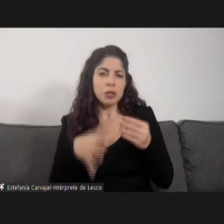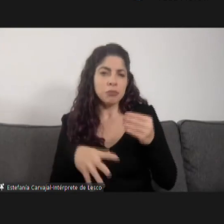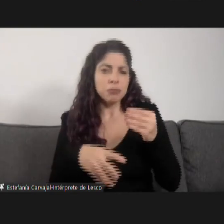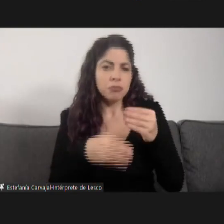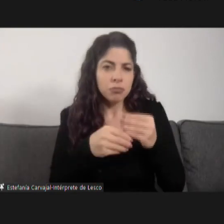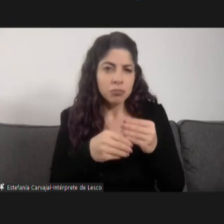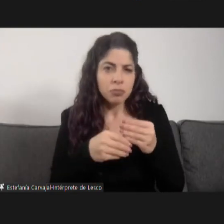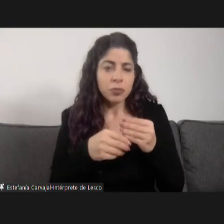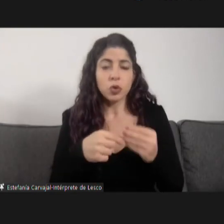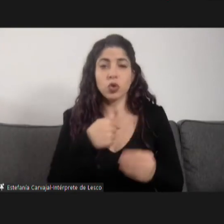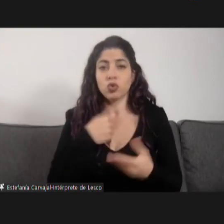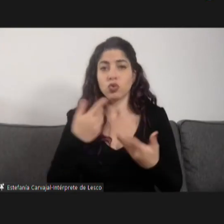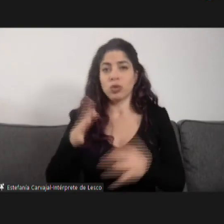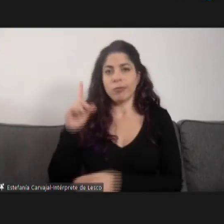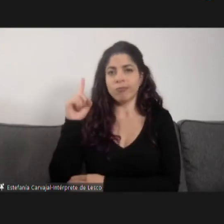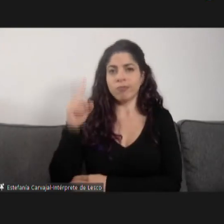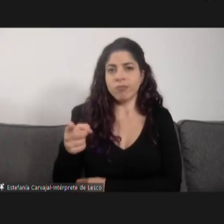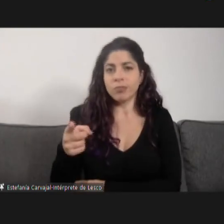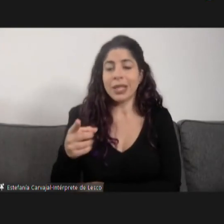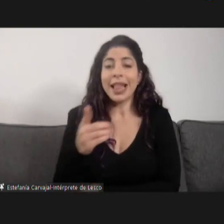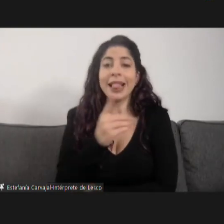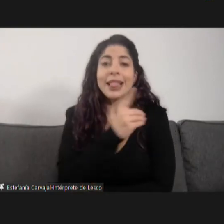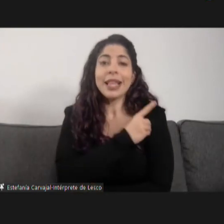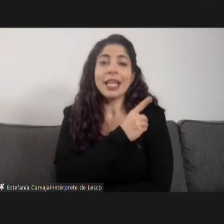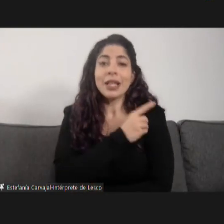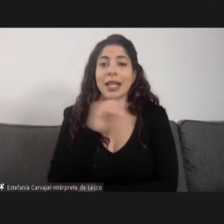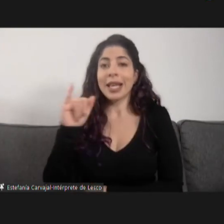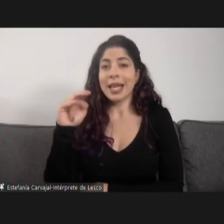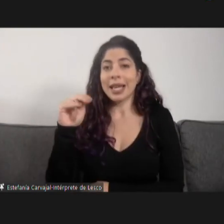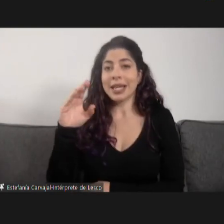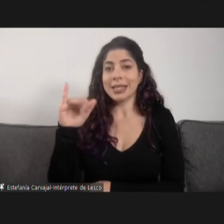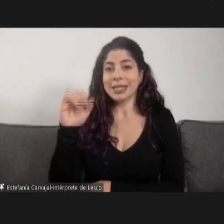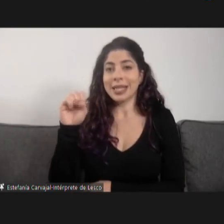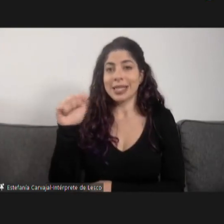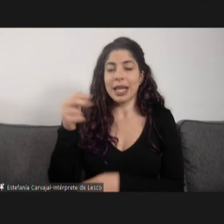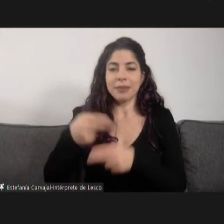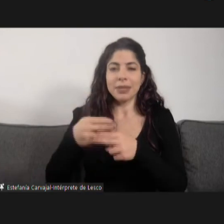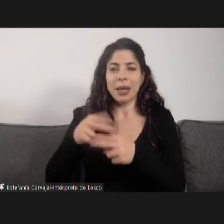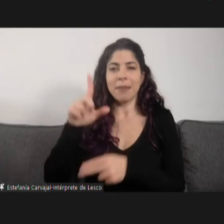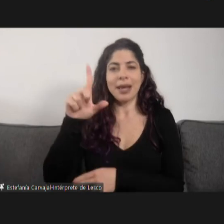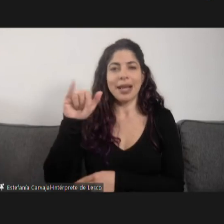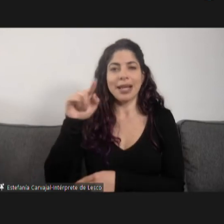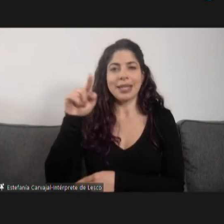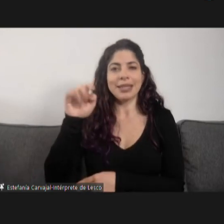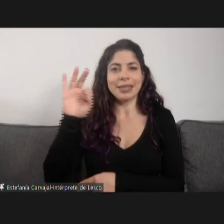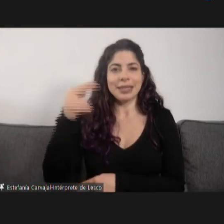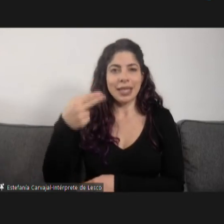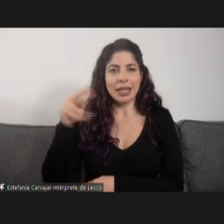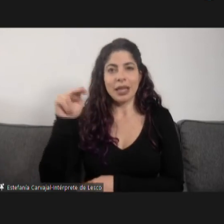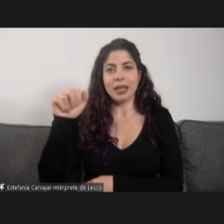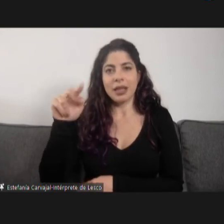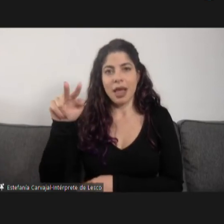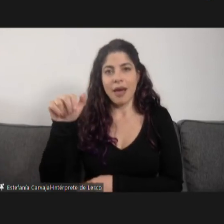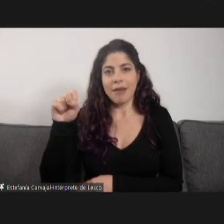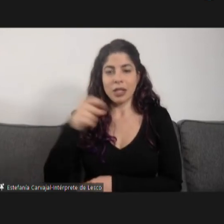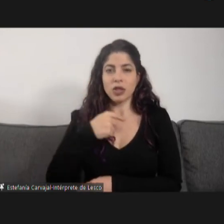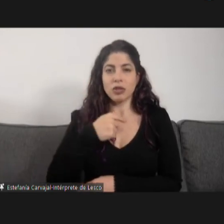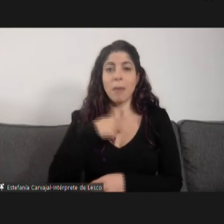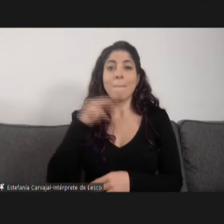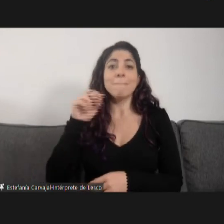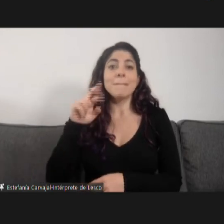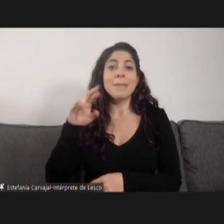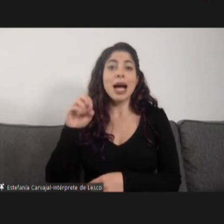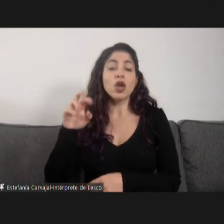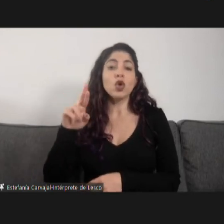le he instruido a la directora de Inciensa, a la doctora Lizeth Navas, que ya le envió una nota justamente de Mario Ruiz,